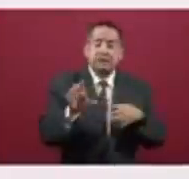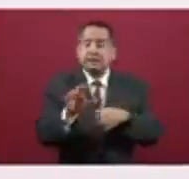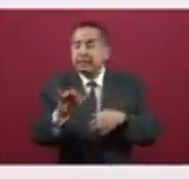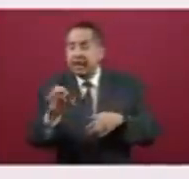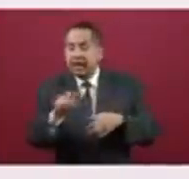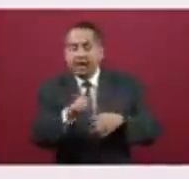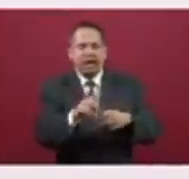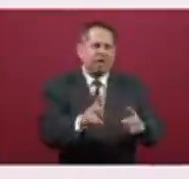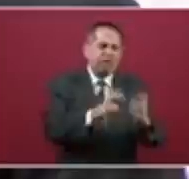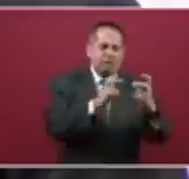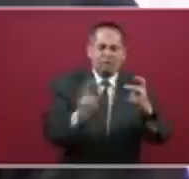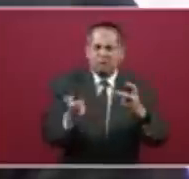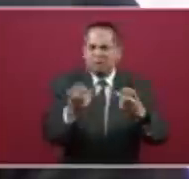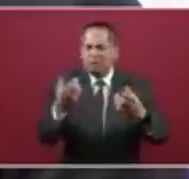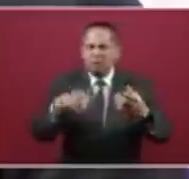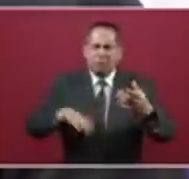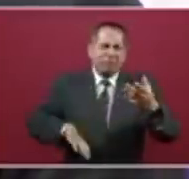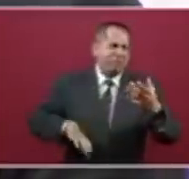impunemente